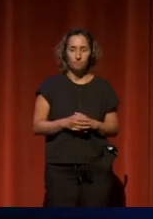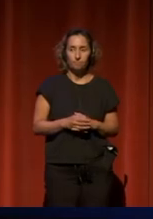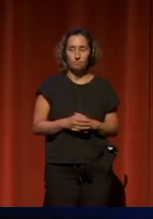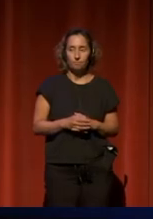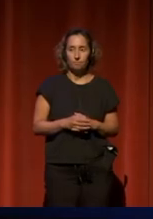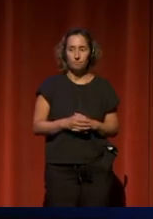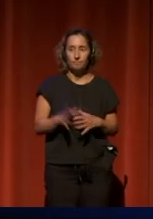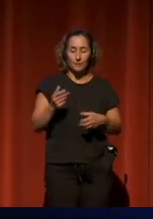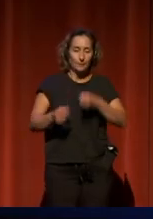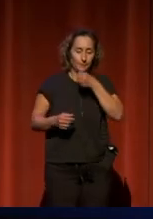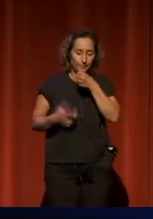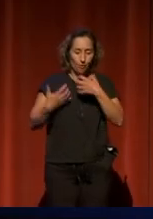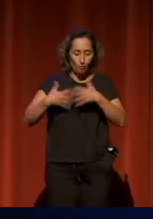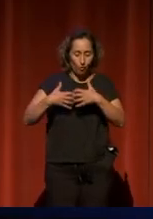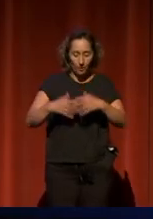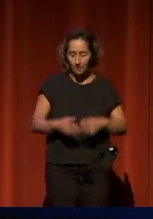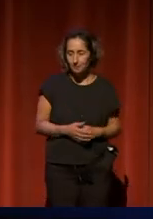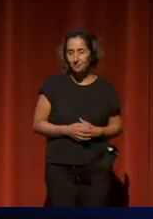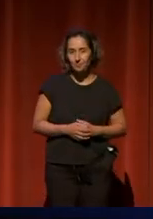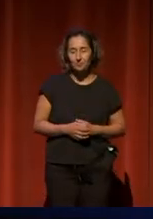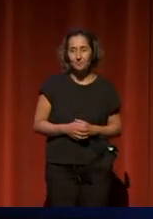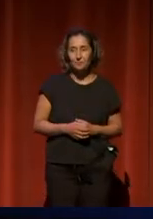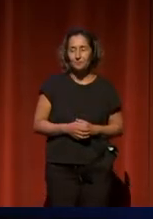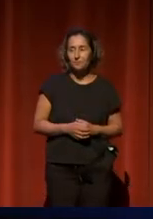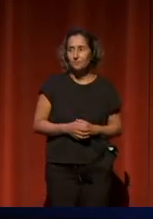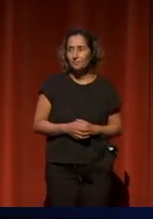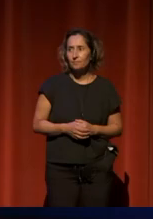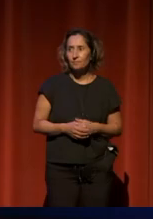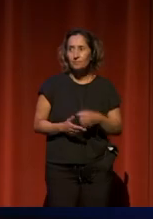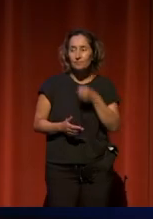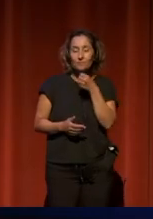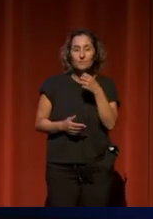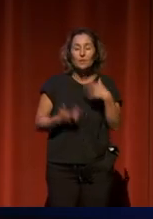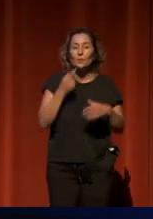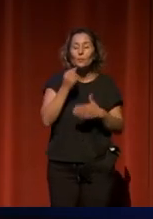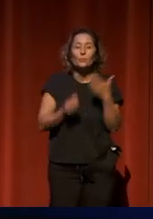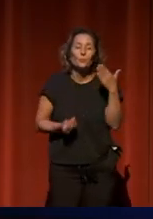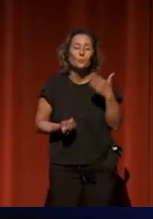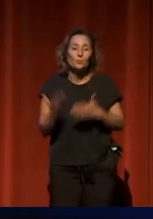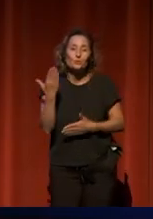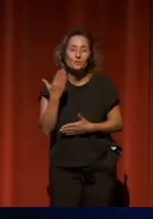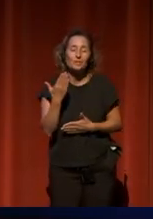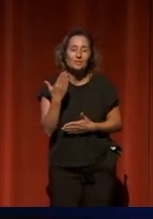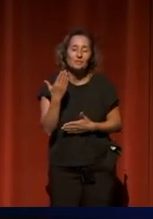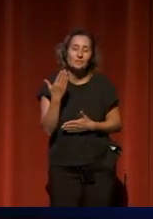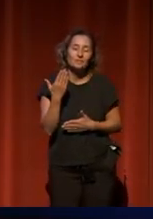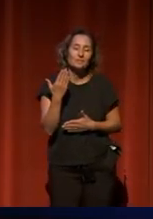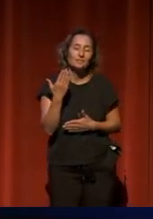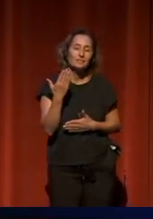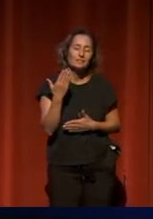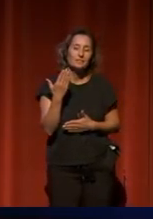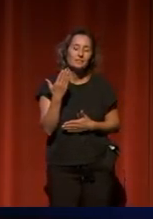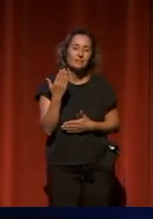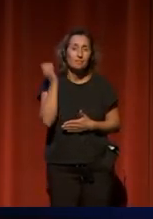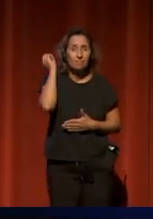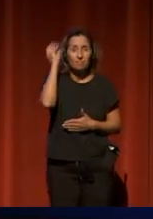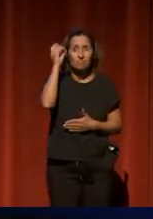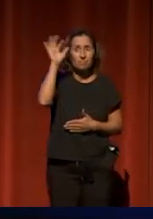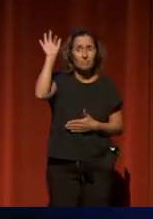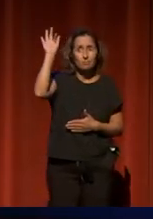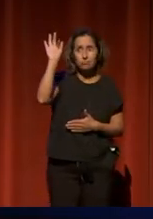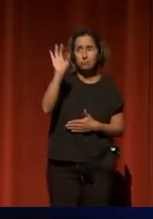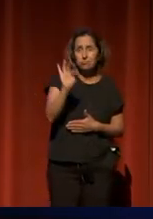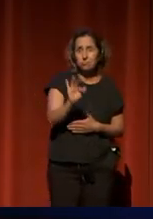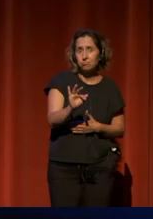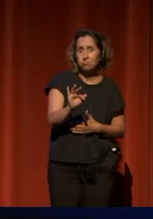funciona Sí sí funciona Gracias eh buenos eh Buenos días y muchísimas gracias por por esta charla que es